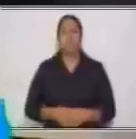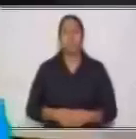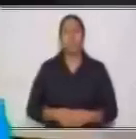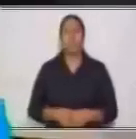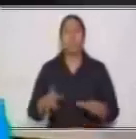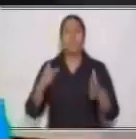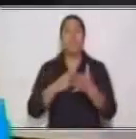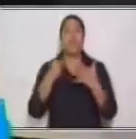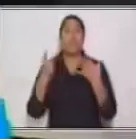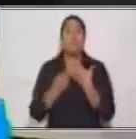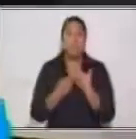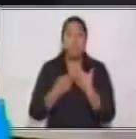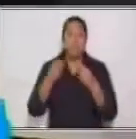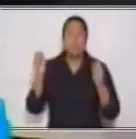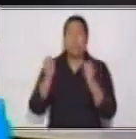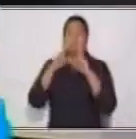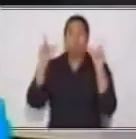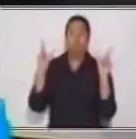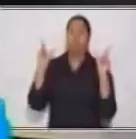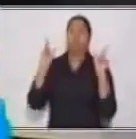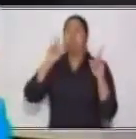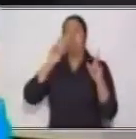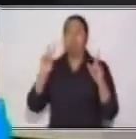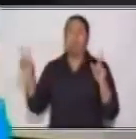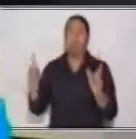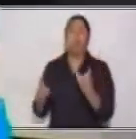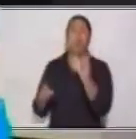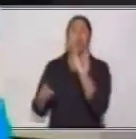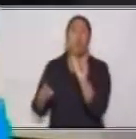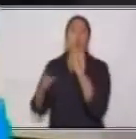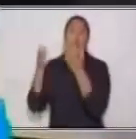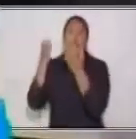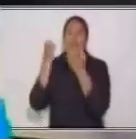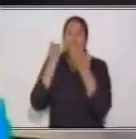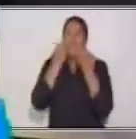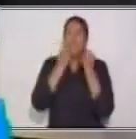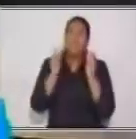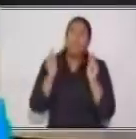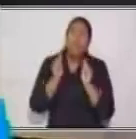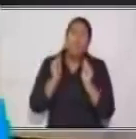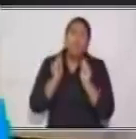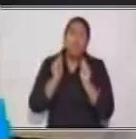excavar y de repente encontró las pequeñas mazorcas.